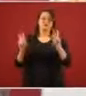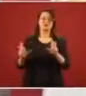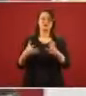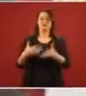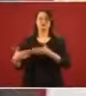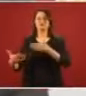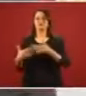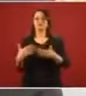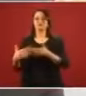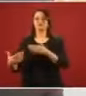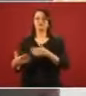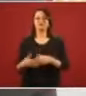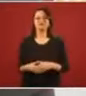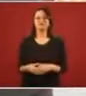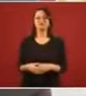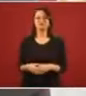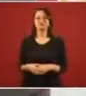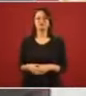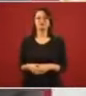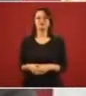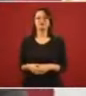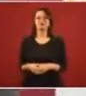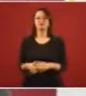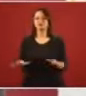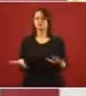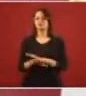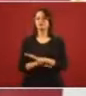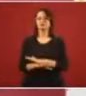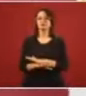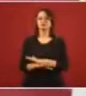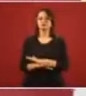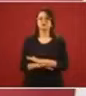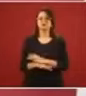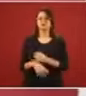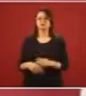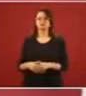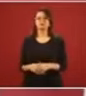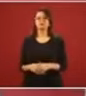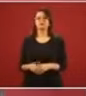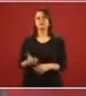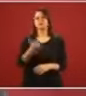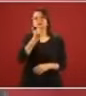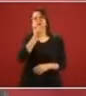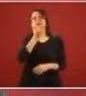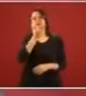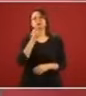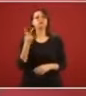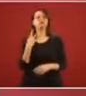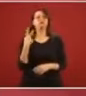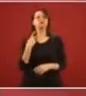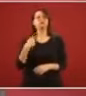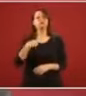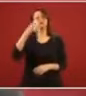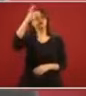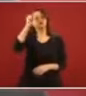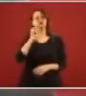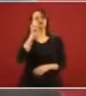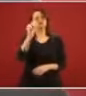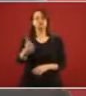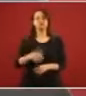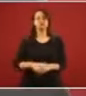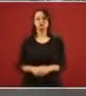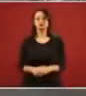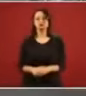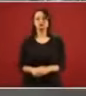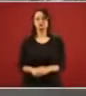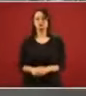De repente se pusieron formales y dice, no estoy de acuerdo con esa política. Oye, lo de la